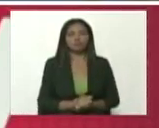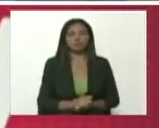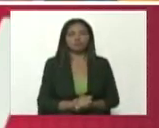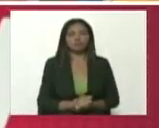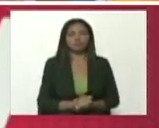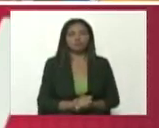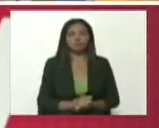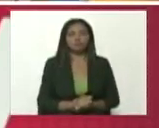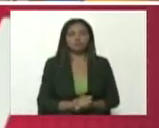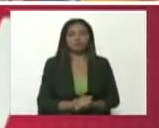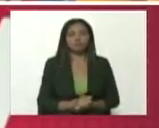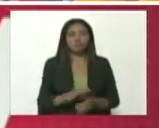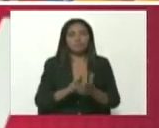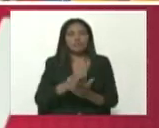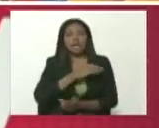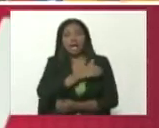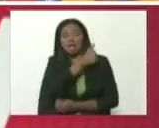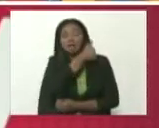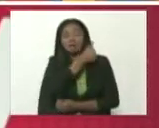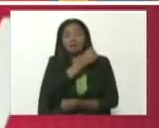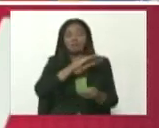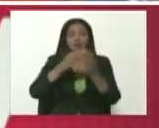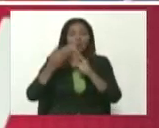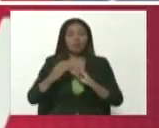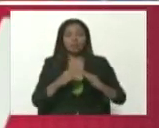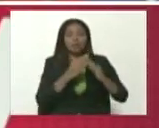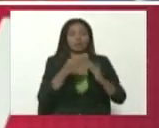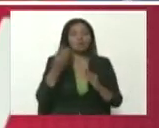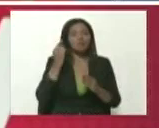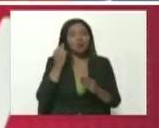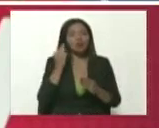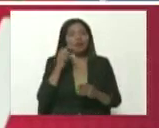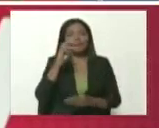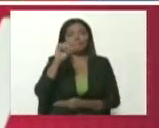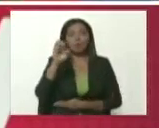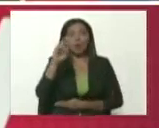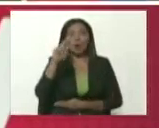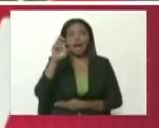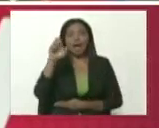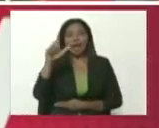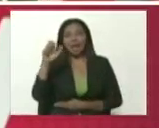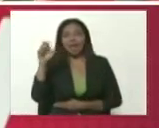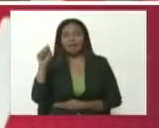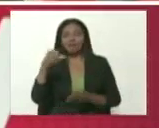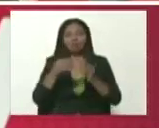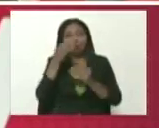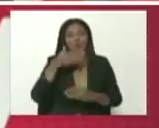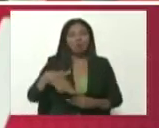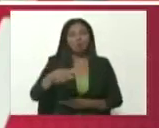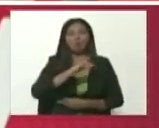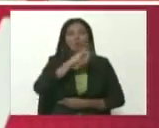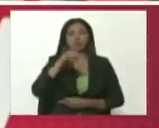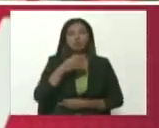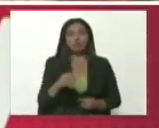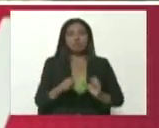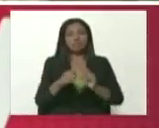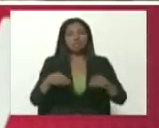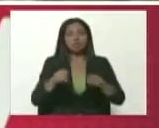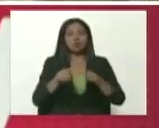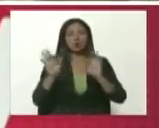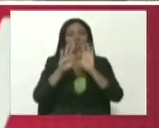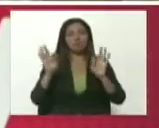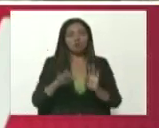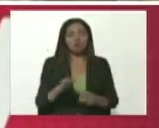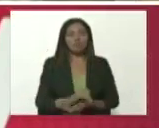camarada jefa de comunidades, la camarada Morales, que le quería dar un mensaje en nombre de todo este pueblo zuliano, que sigue en pie, camarada